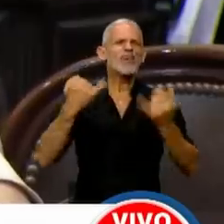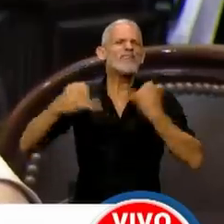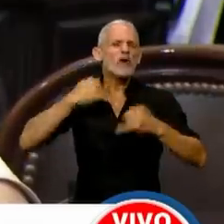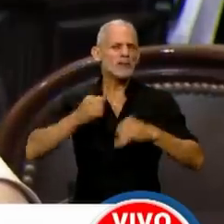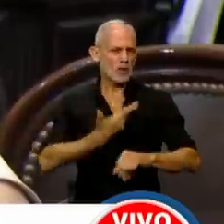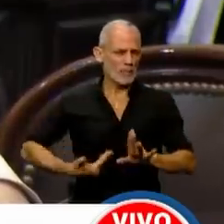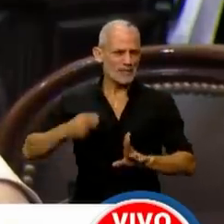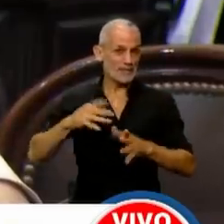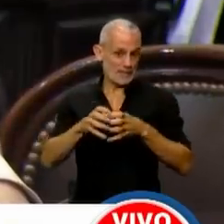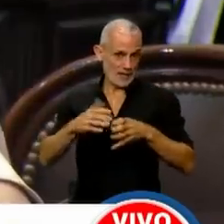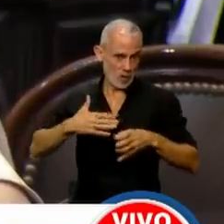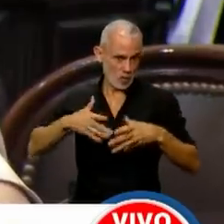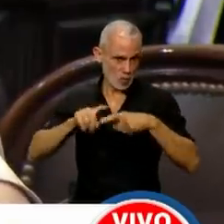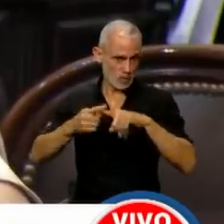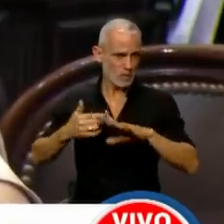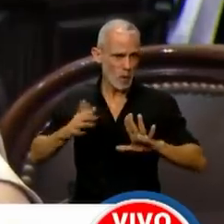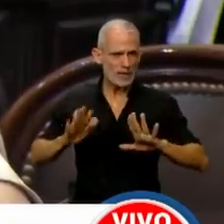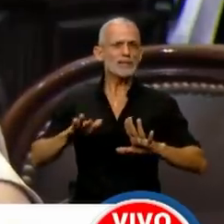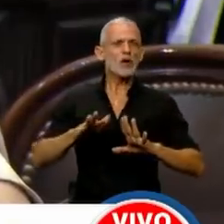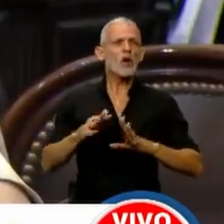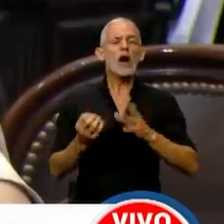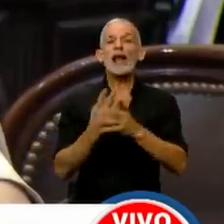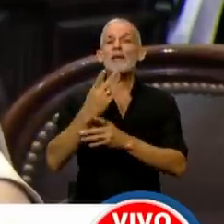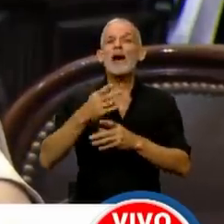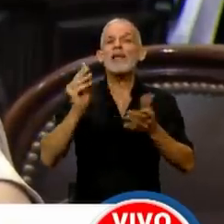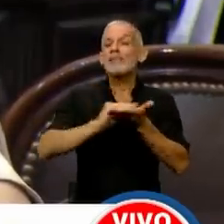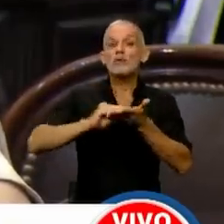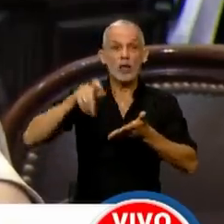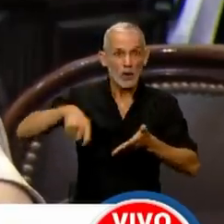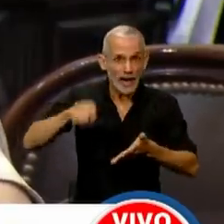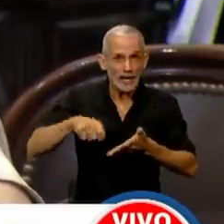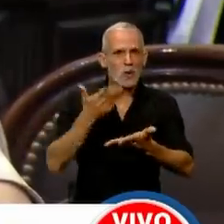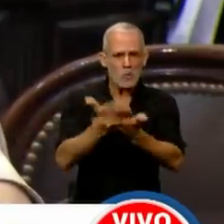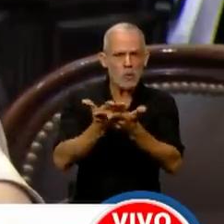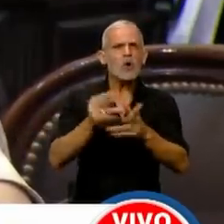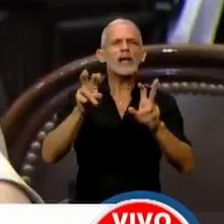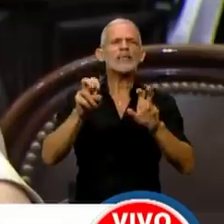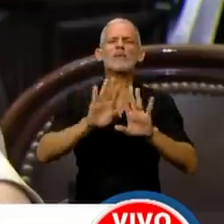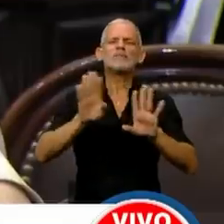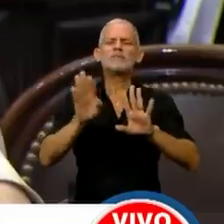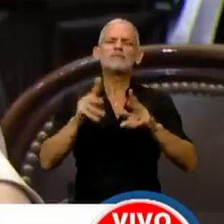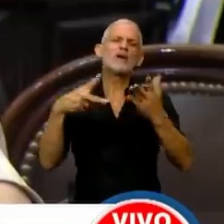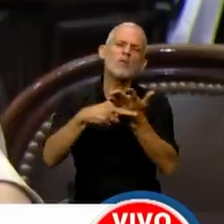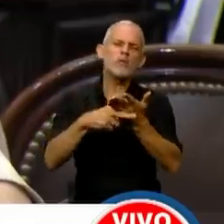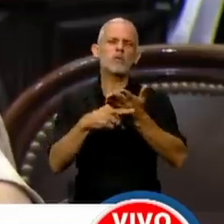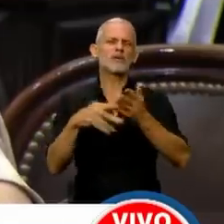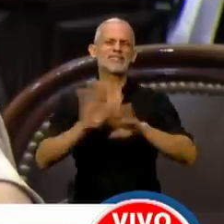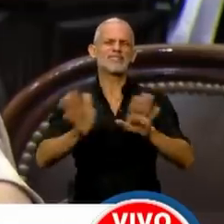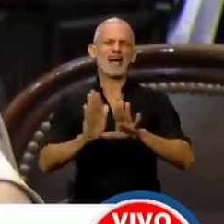información del presidente de mi interbloque que el diputado Negri propuso que el tema vaya a un cuarto